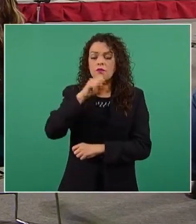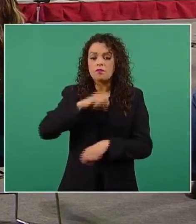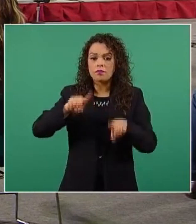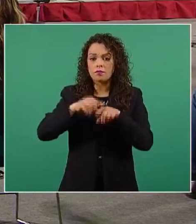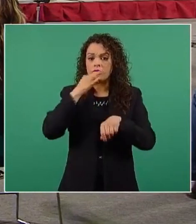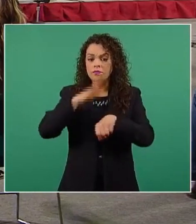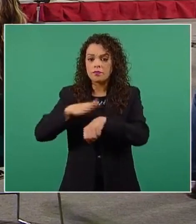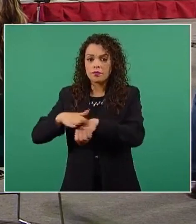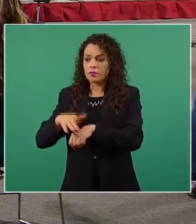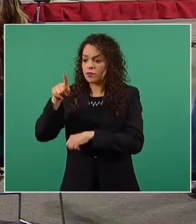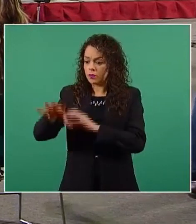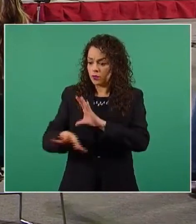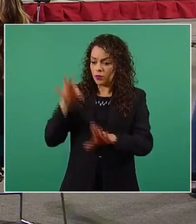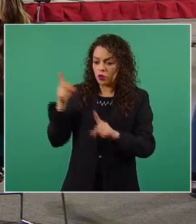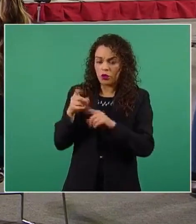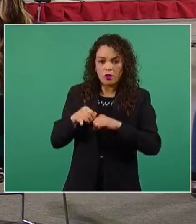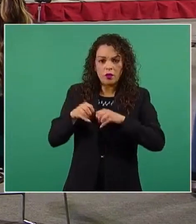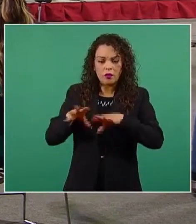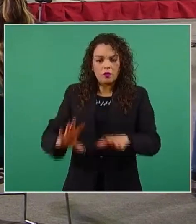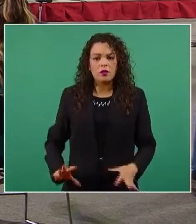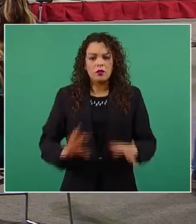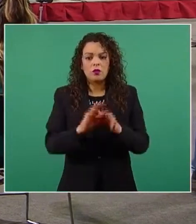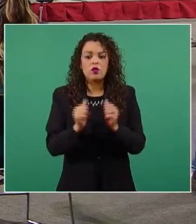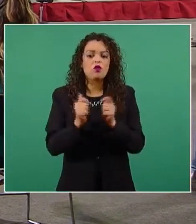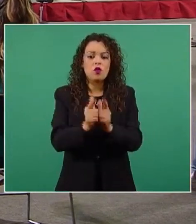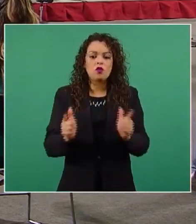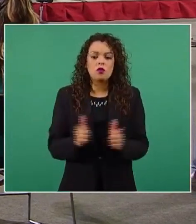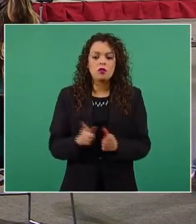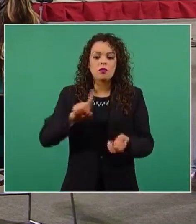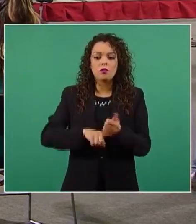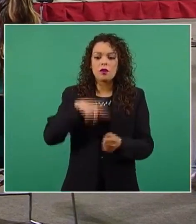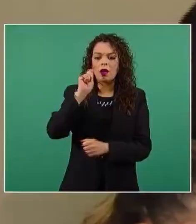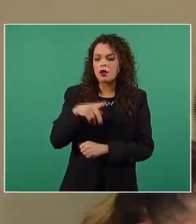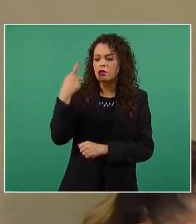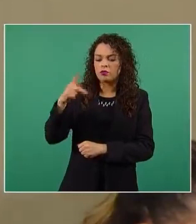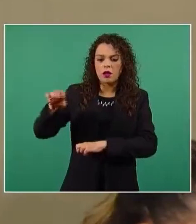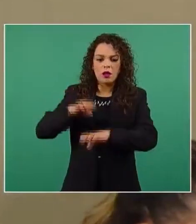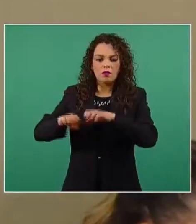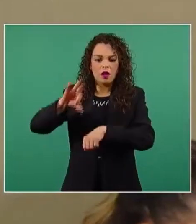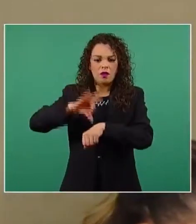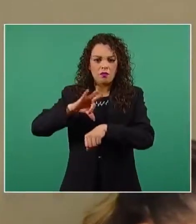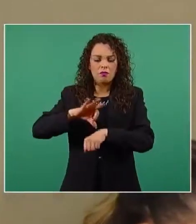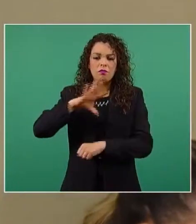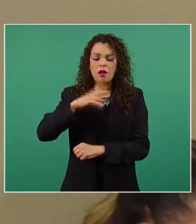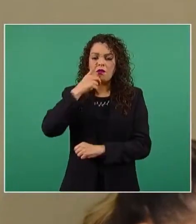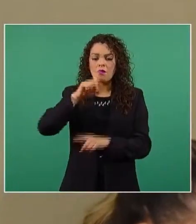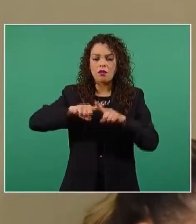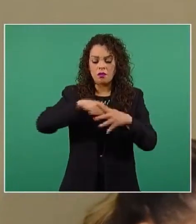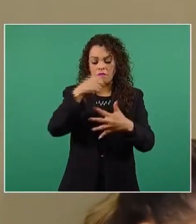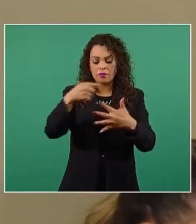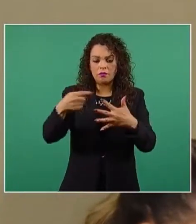una de las fuentes que ellos citaron pues está vinculada con grupos de poder del sector farmacéutico y que tiene varios señalamientos